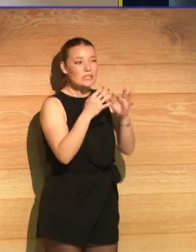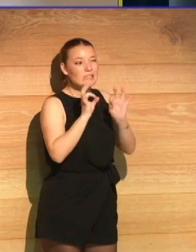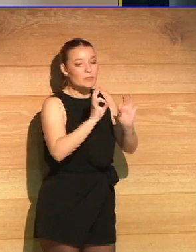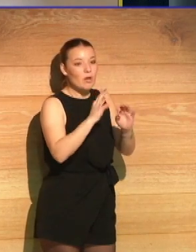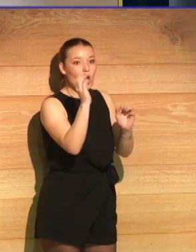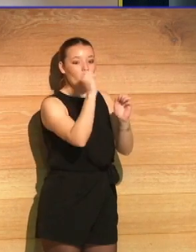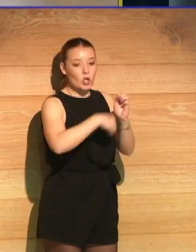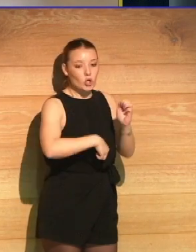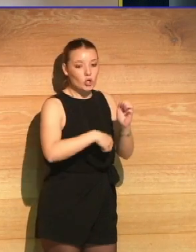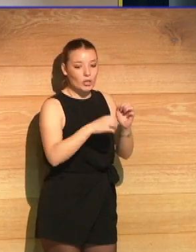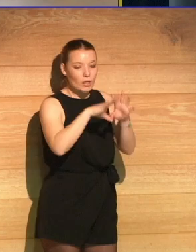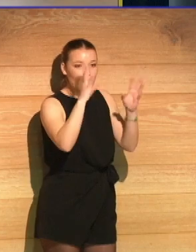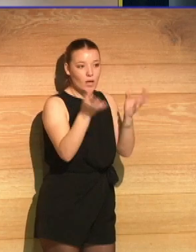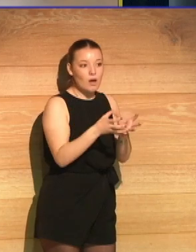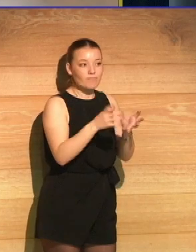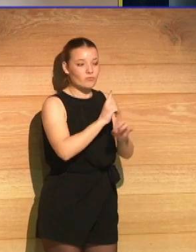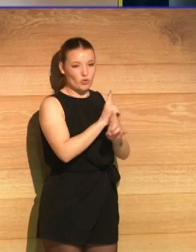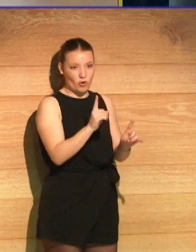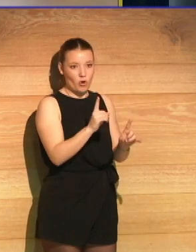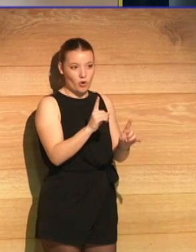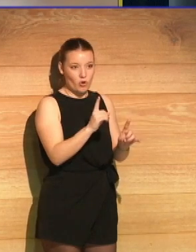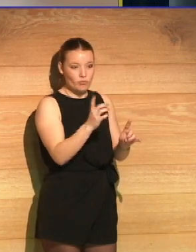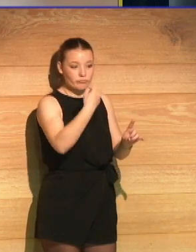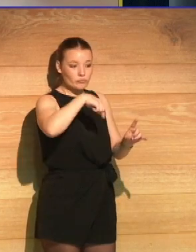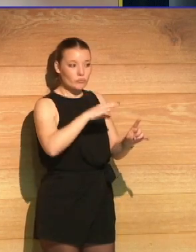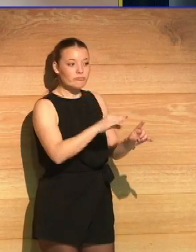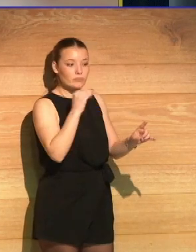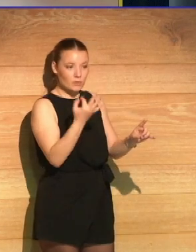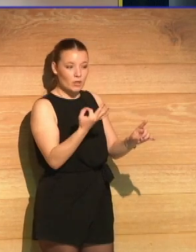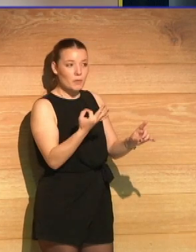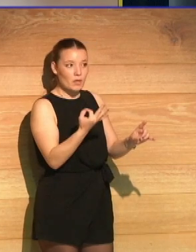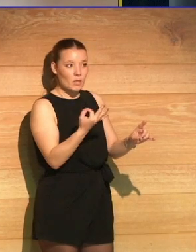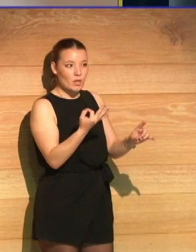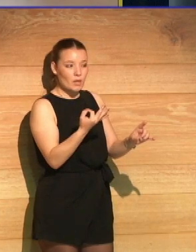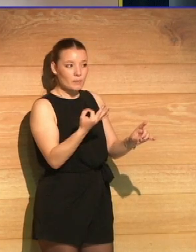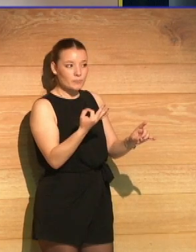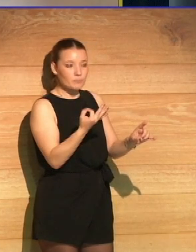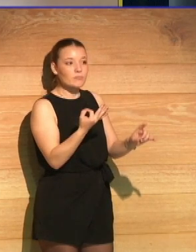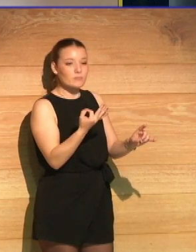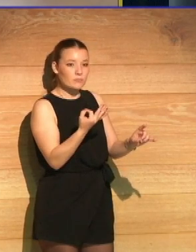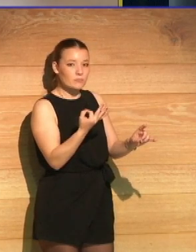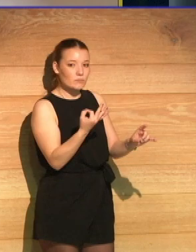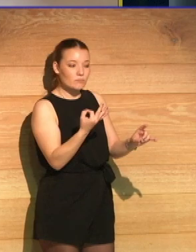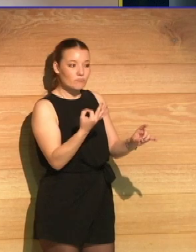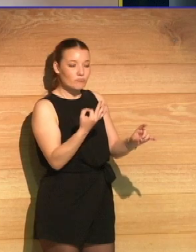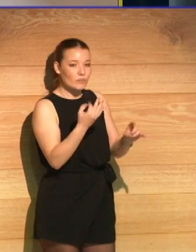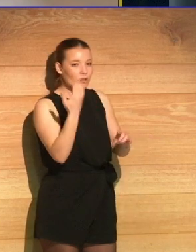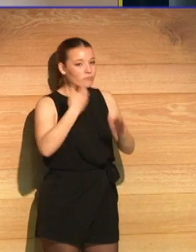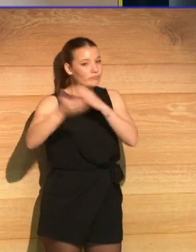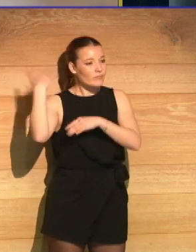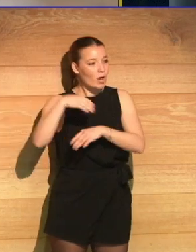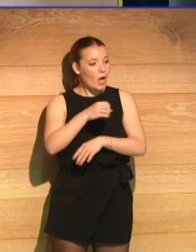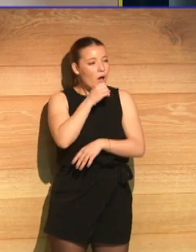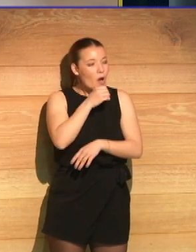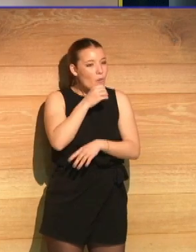dimensión geológica, es política, tiene que ver con entender básicamente cómo la manera en la que pensaban nuestros abuelos